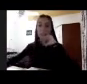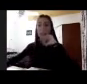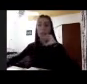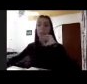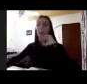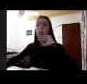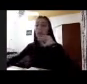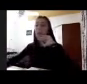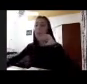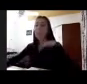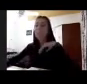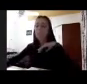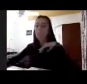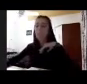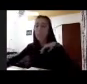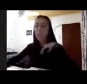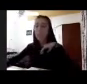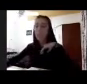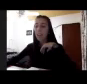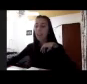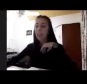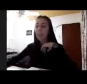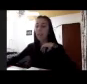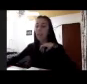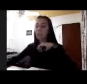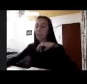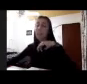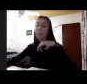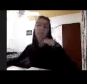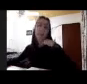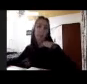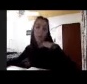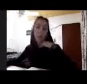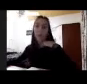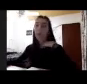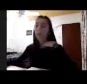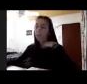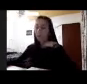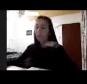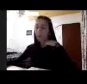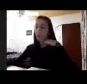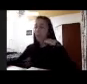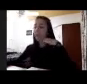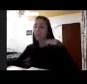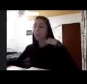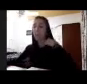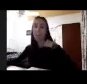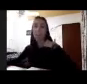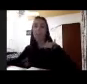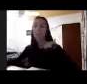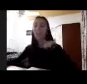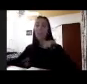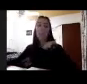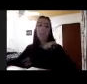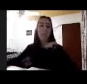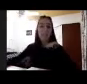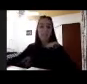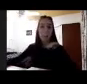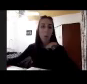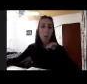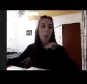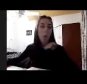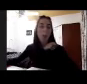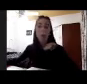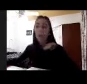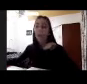porque quizá cuando en las primeras intenciones es necesario ver, bueno, a ver, no sé, qué tipología de edilicia